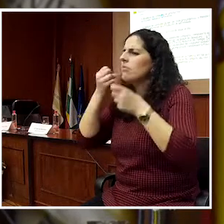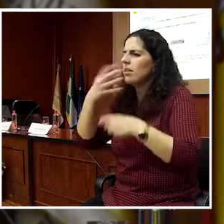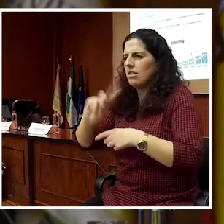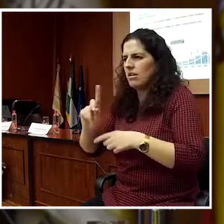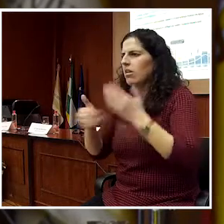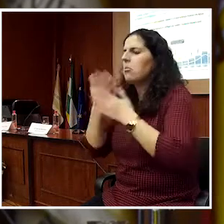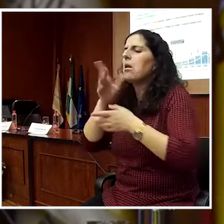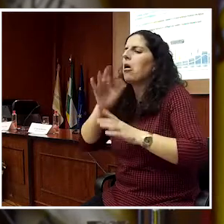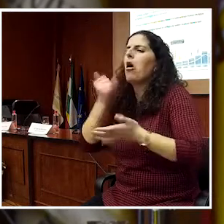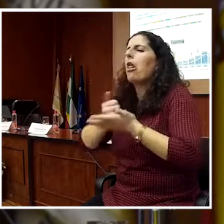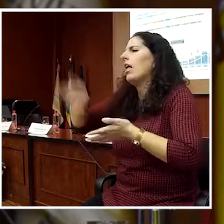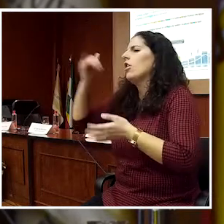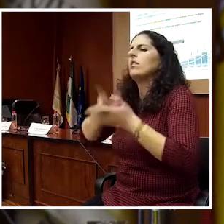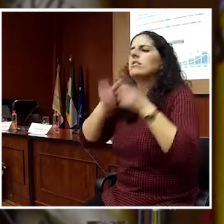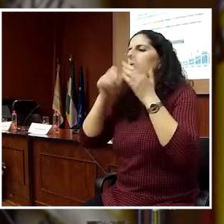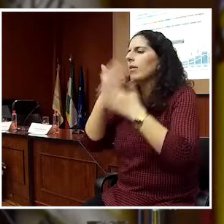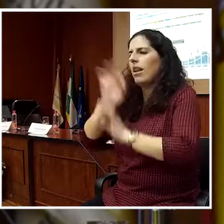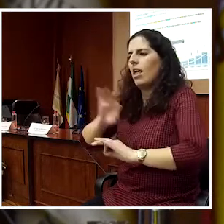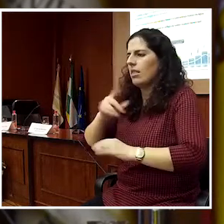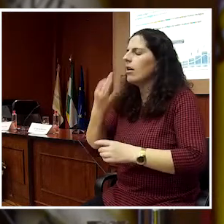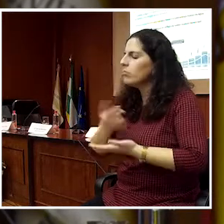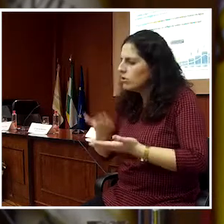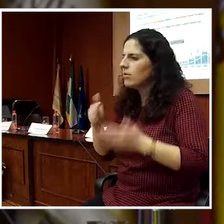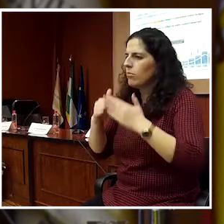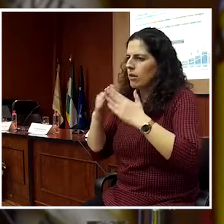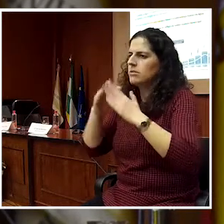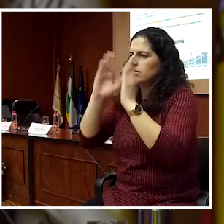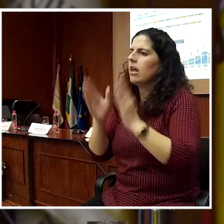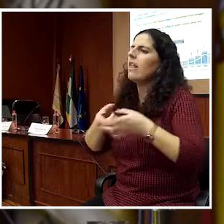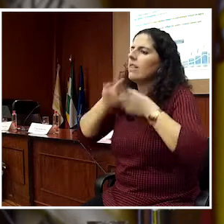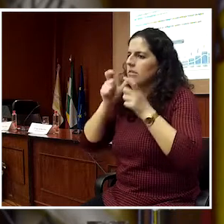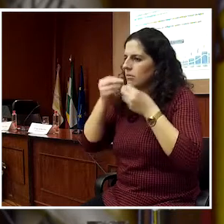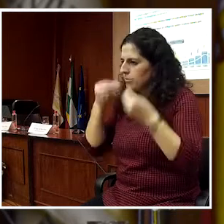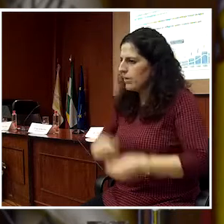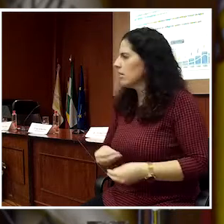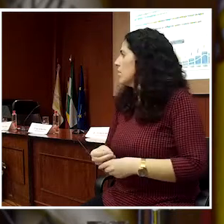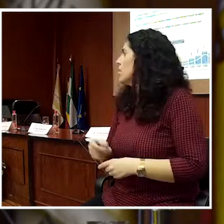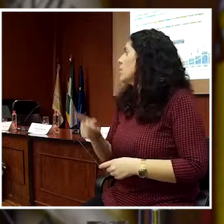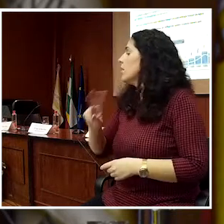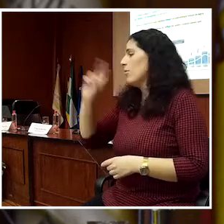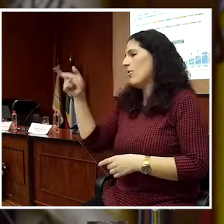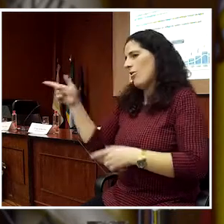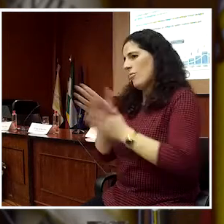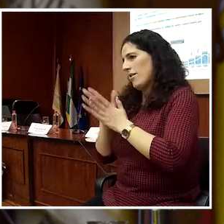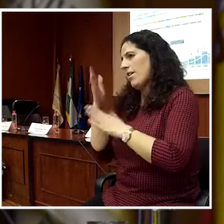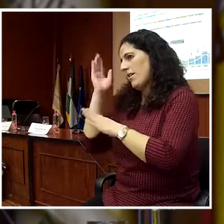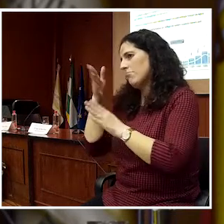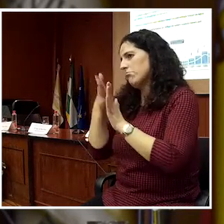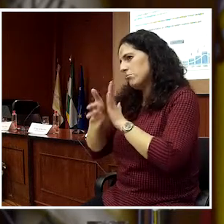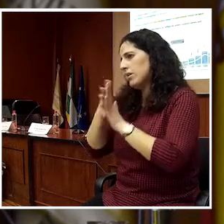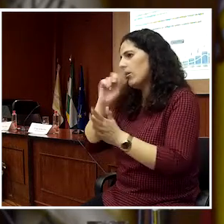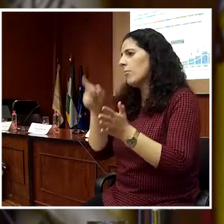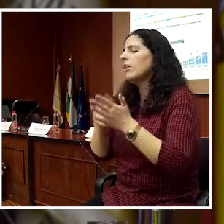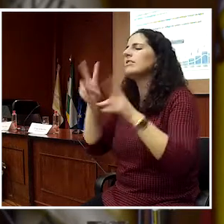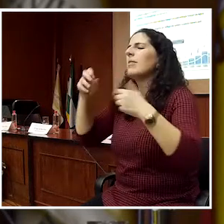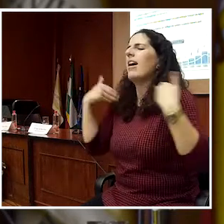desayunan por la mañana. Y luego otra de las cosas importantes, aunque ahora la doctora María Ángeles Tejero va a hablar de la